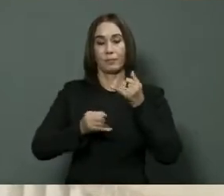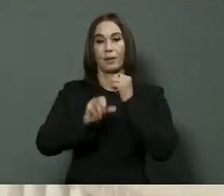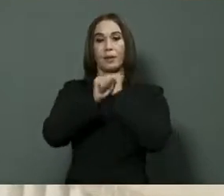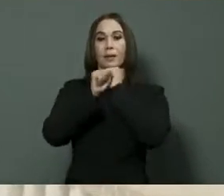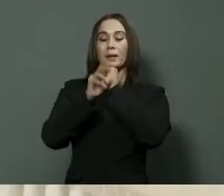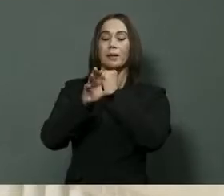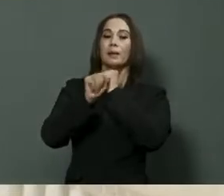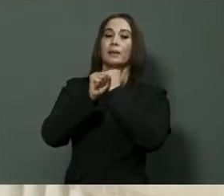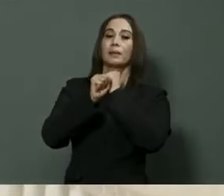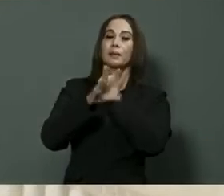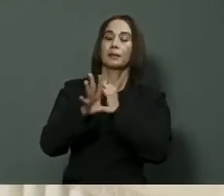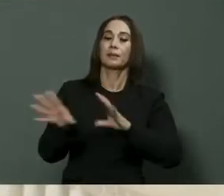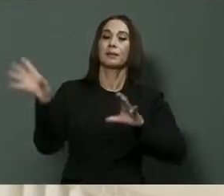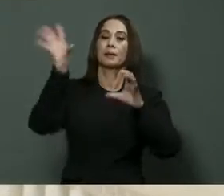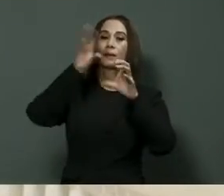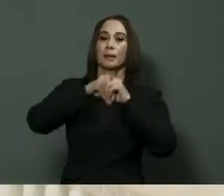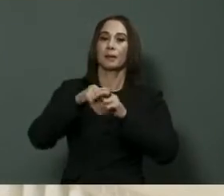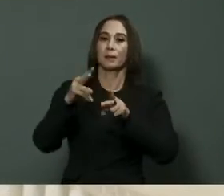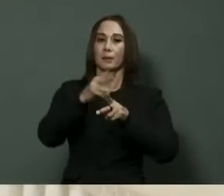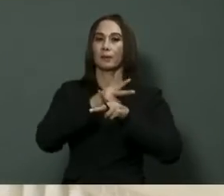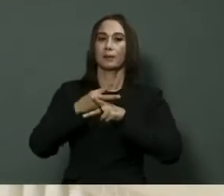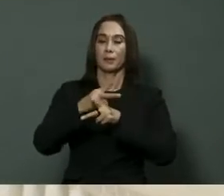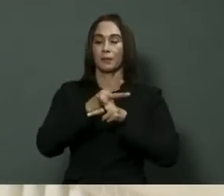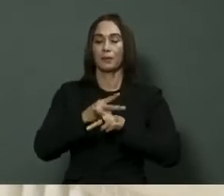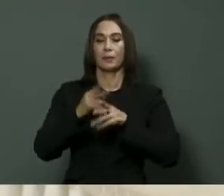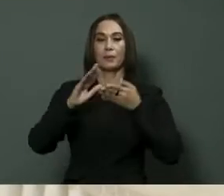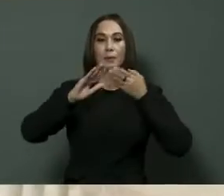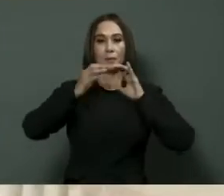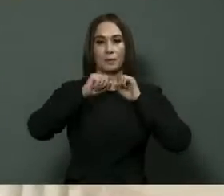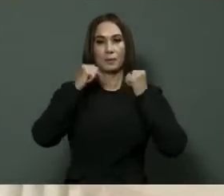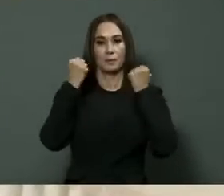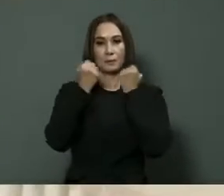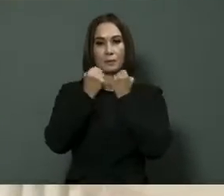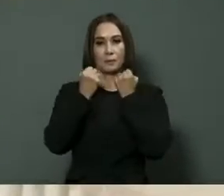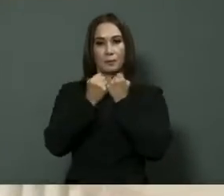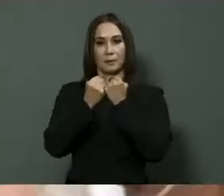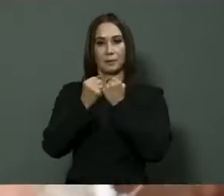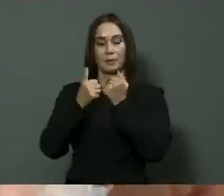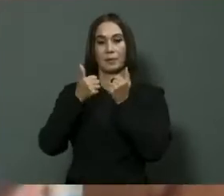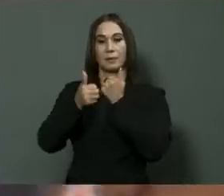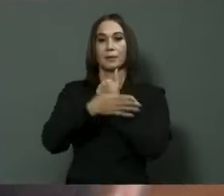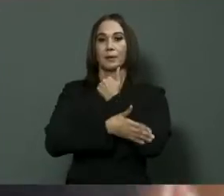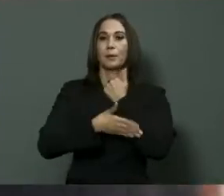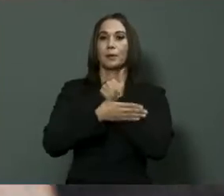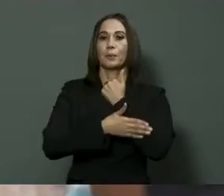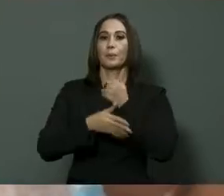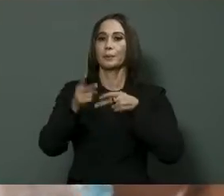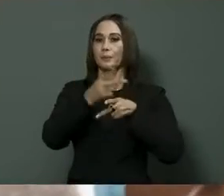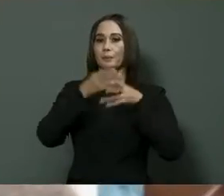de la Estrategia Integral de Seguridad Ciudadana hacia